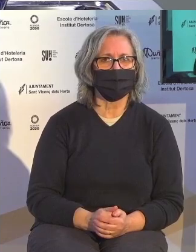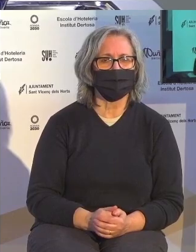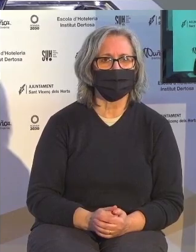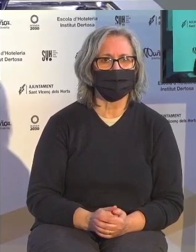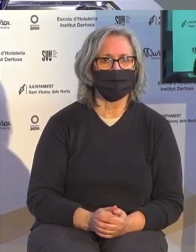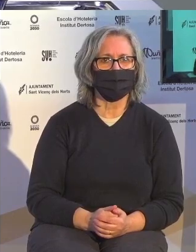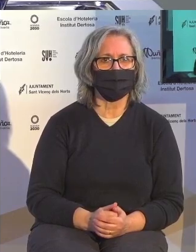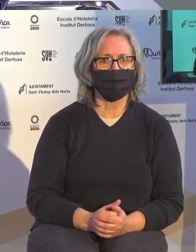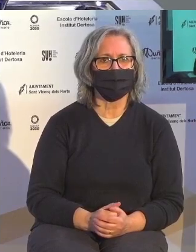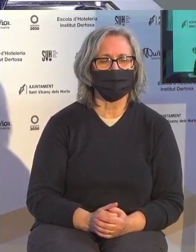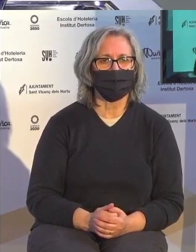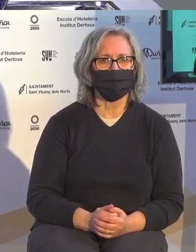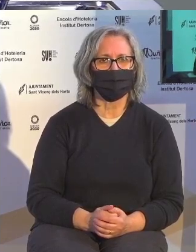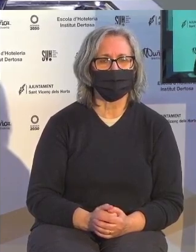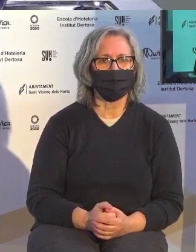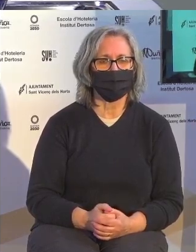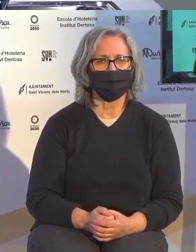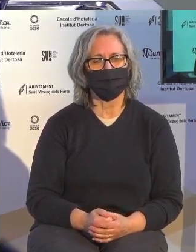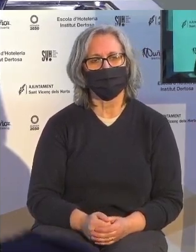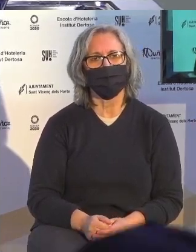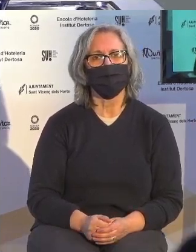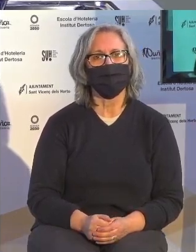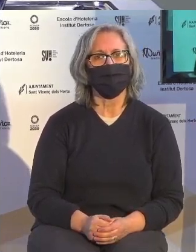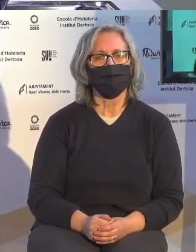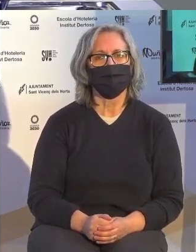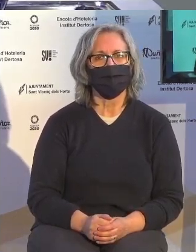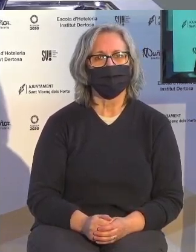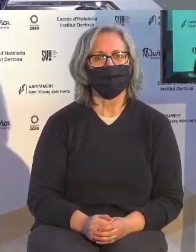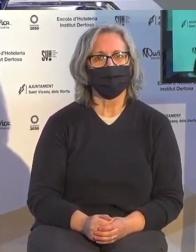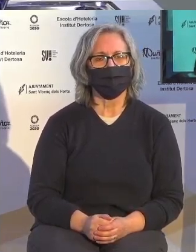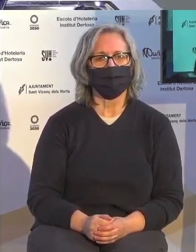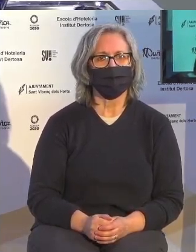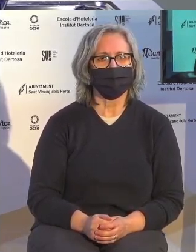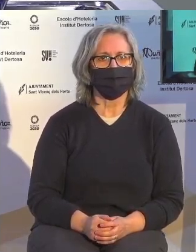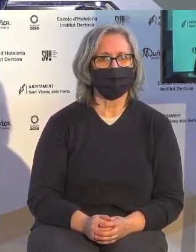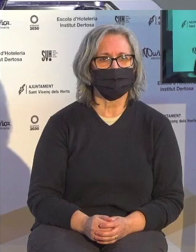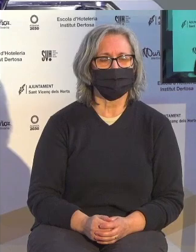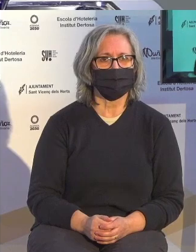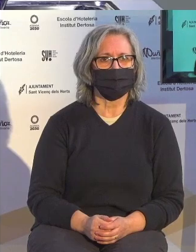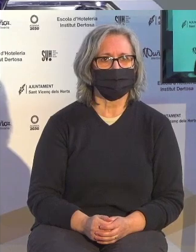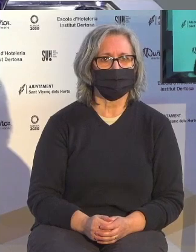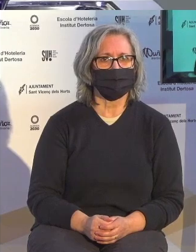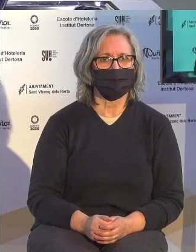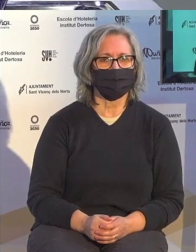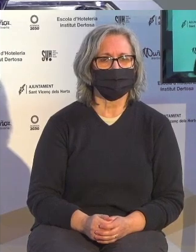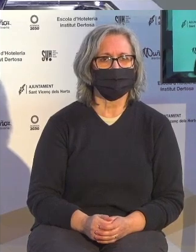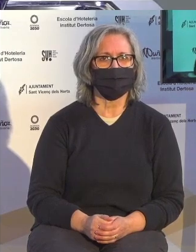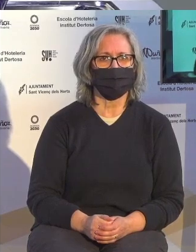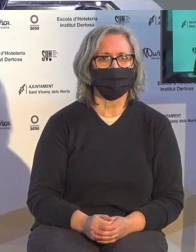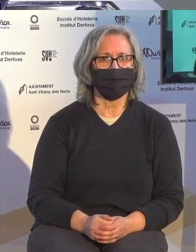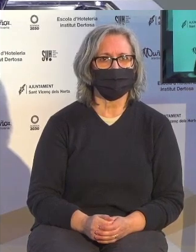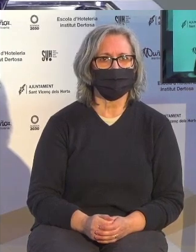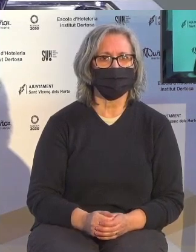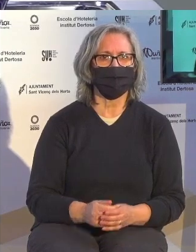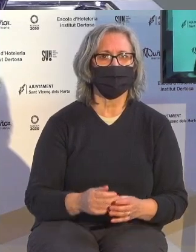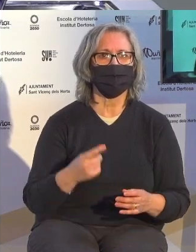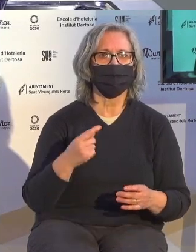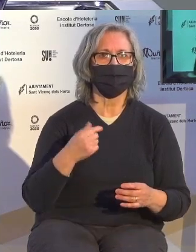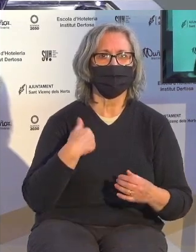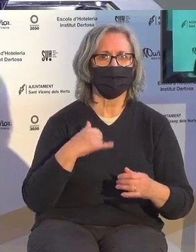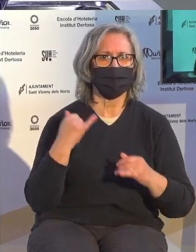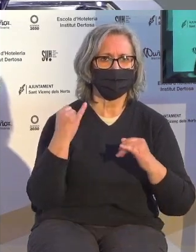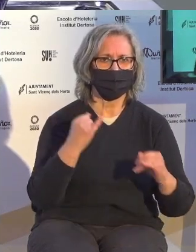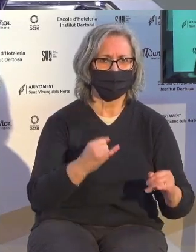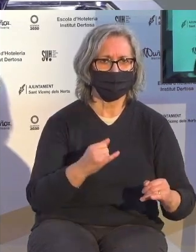he hecho ayer of time he hecho eso en finlandia he traído conmigo el avión